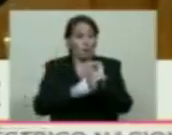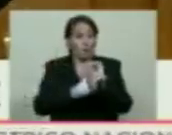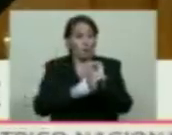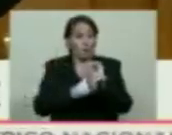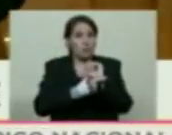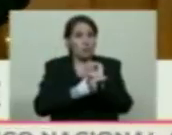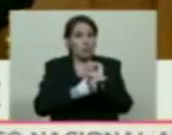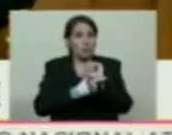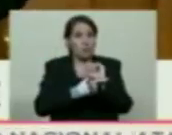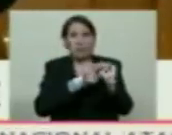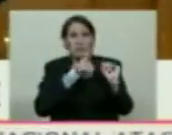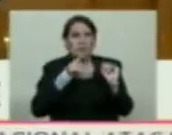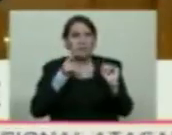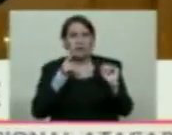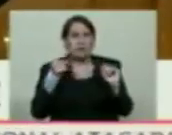Bueno. Juan Gerardo